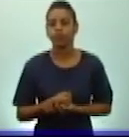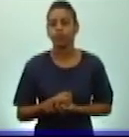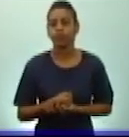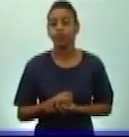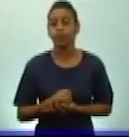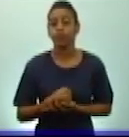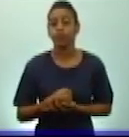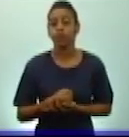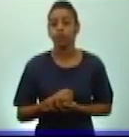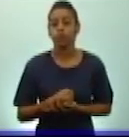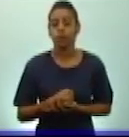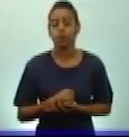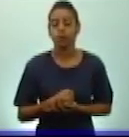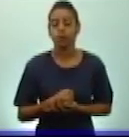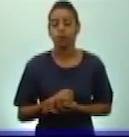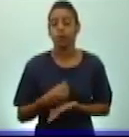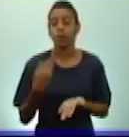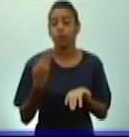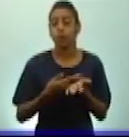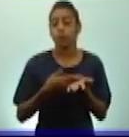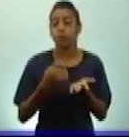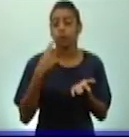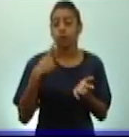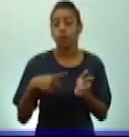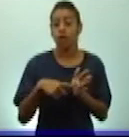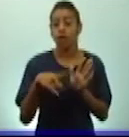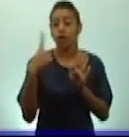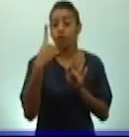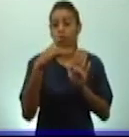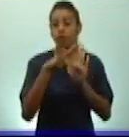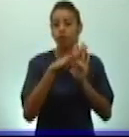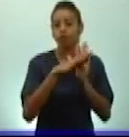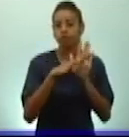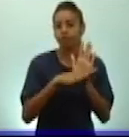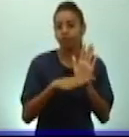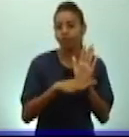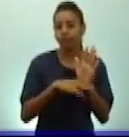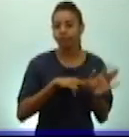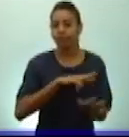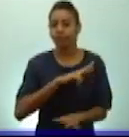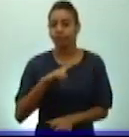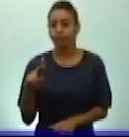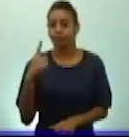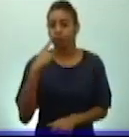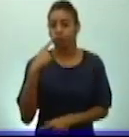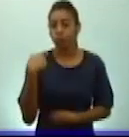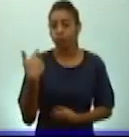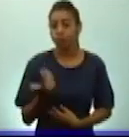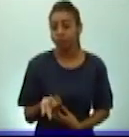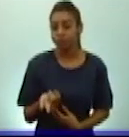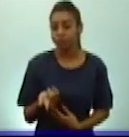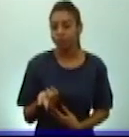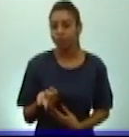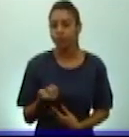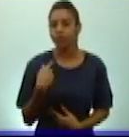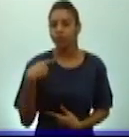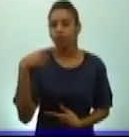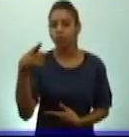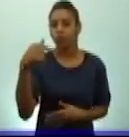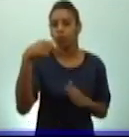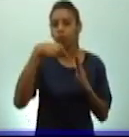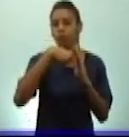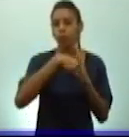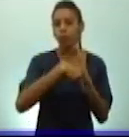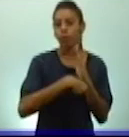Frente a la adopción de las primeras medidas revolucionarias, como vimos, y ustedes van a profundizar para